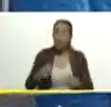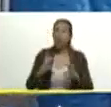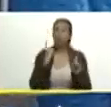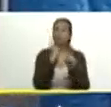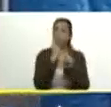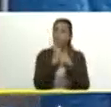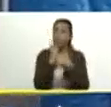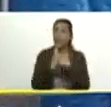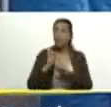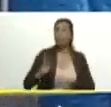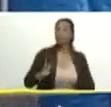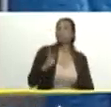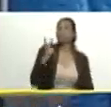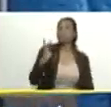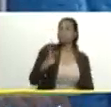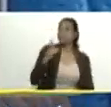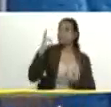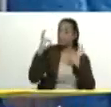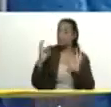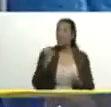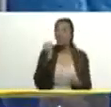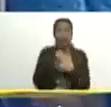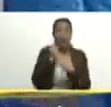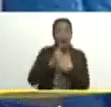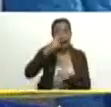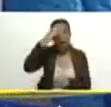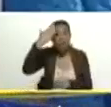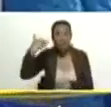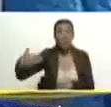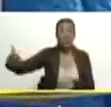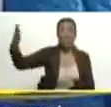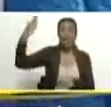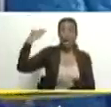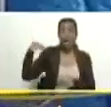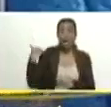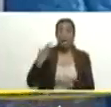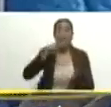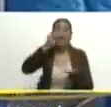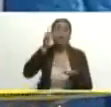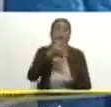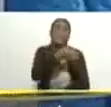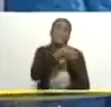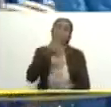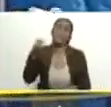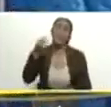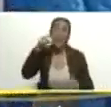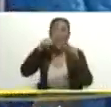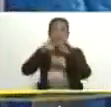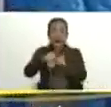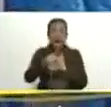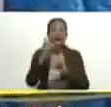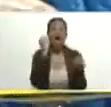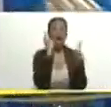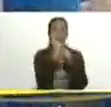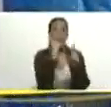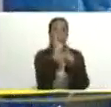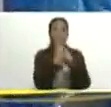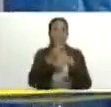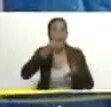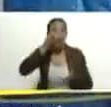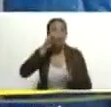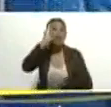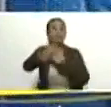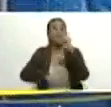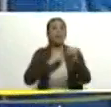que realza trabajos extraordinarios para poder tener cafés que puedan entrar en las calificaciones de un